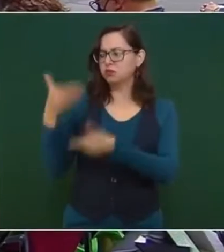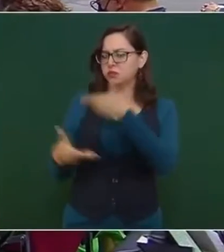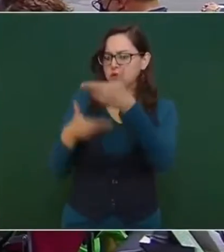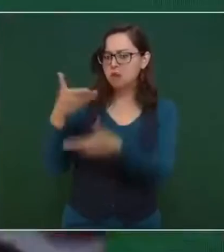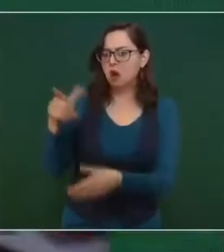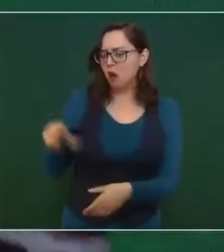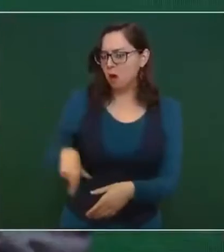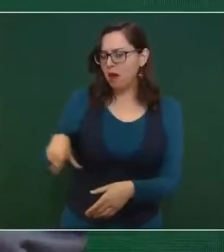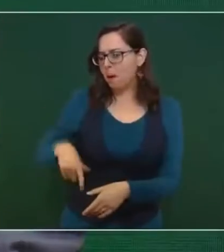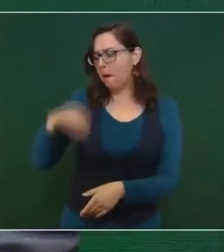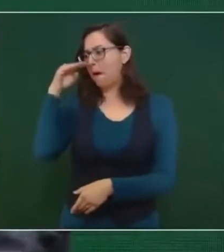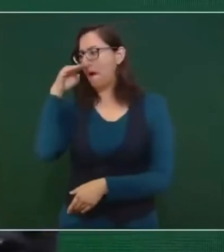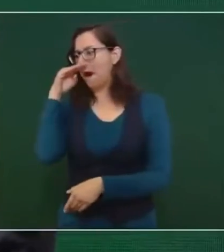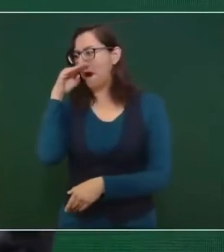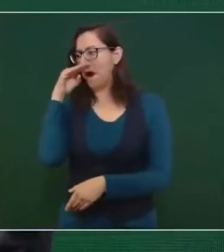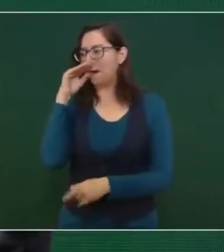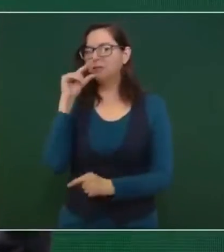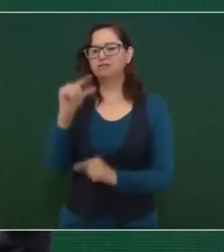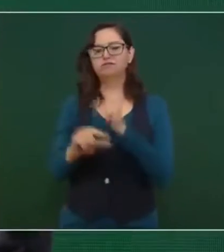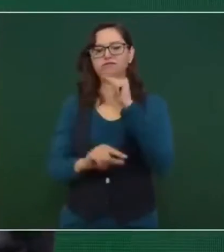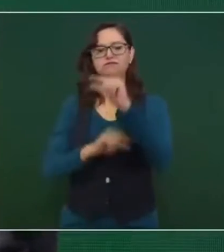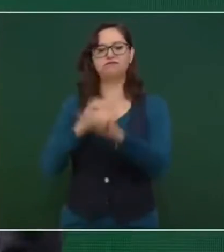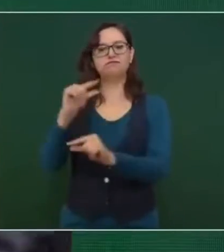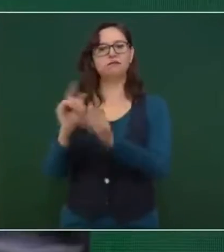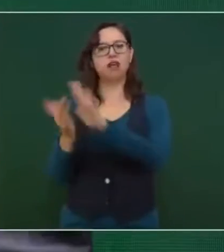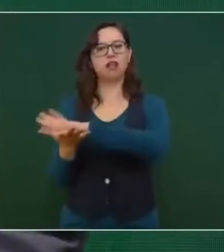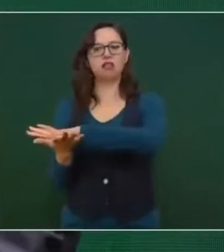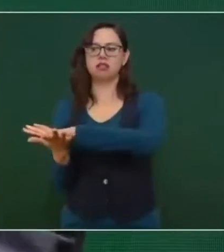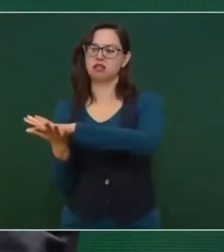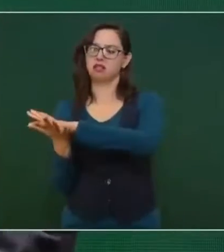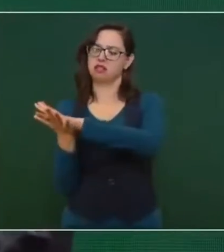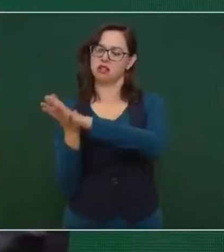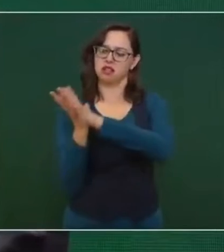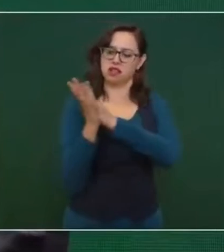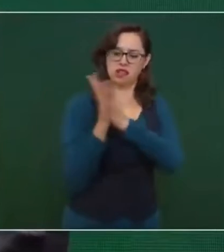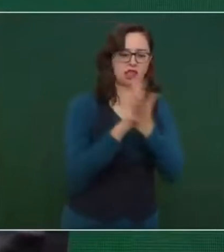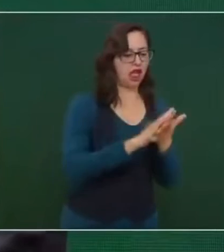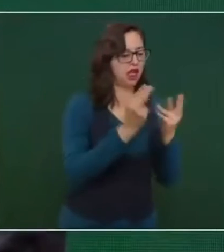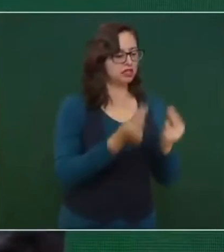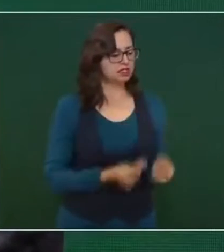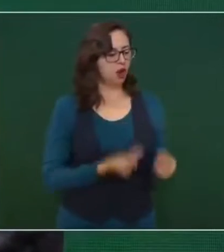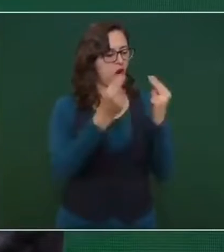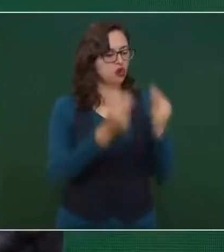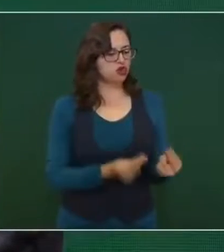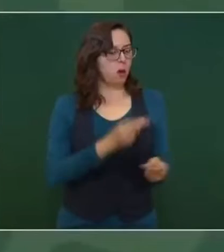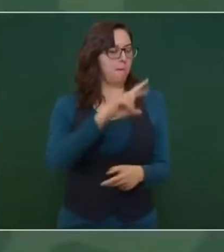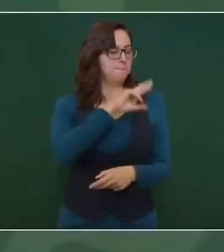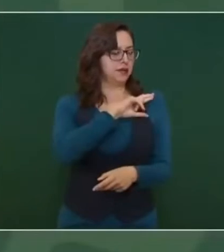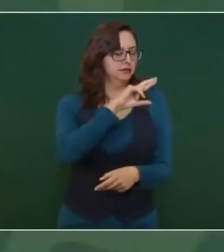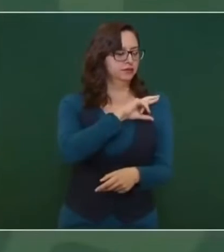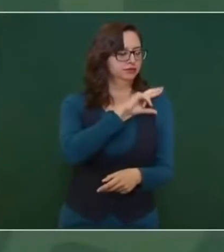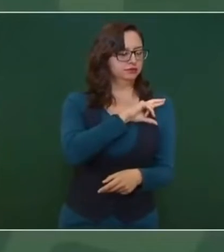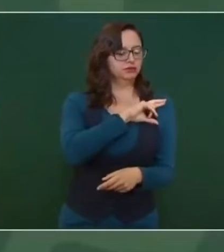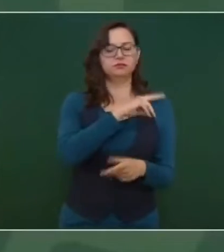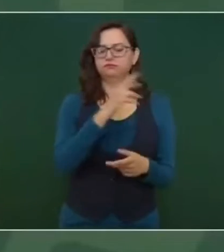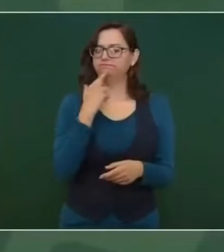mercado privado o la salud vista como un mercado, como un negocio, podría sustituir las capacidades de un Estado nacional que pensara